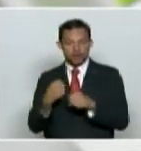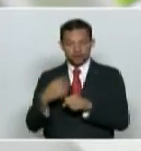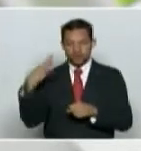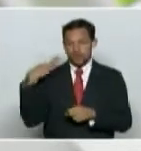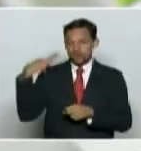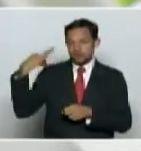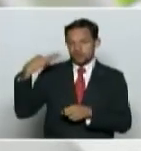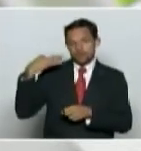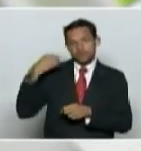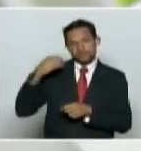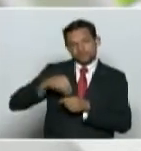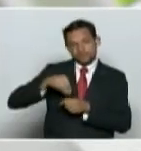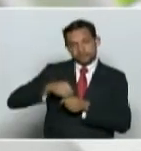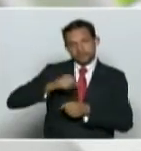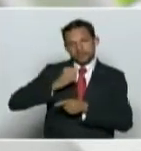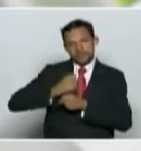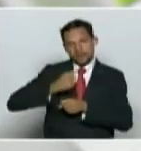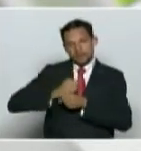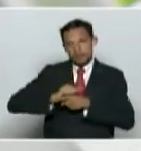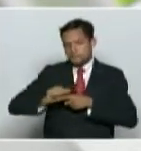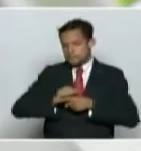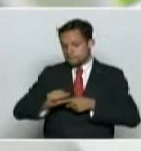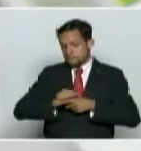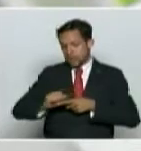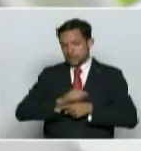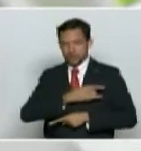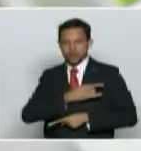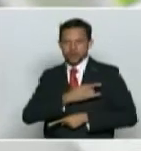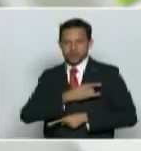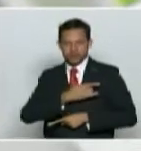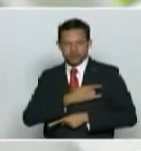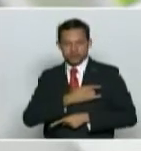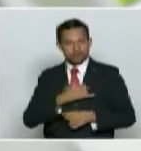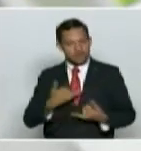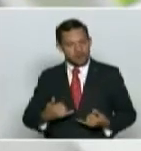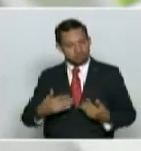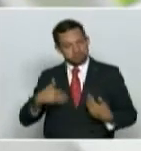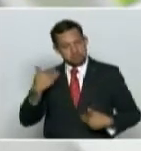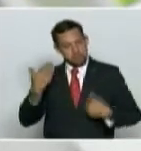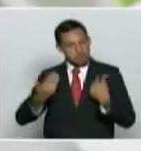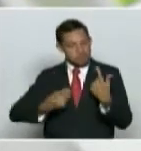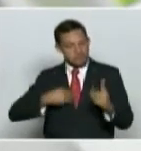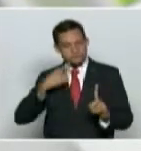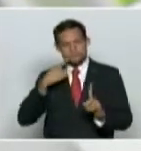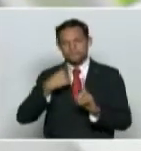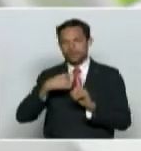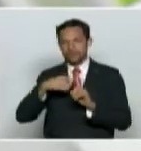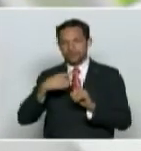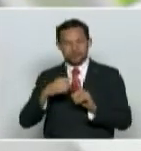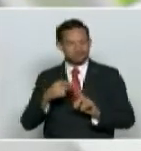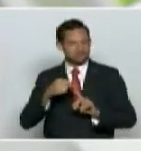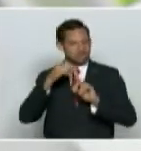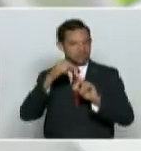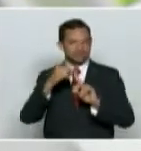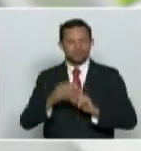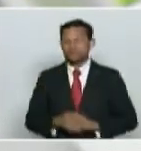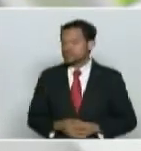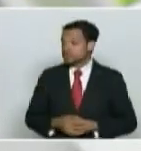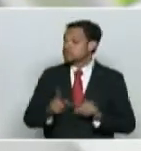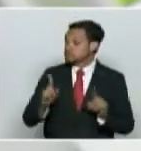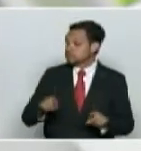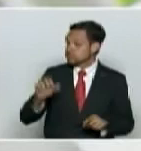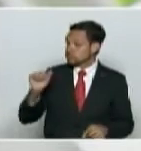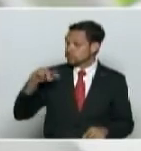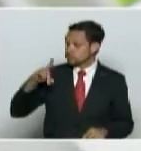al canal a realizar mi práctica universitaria. Y pues nada, ha sido una experiencia excelente. Bueno, pues Andrea,